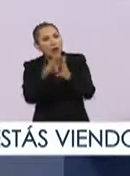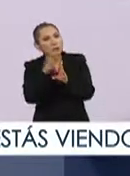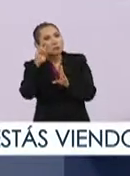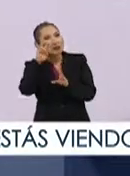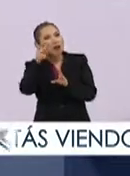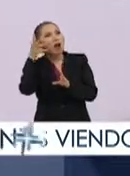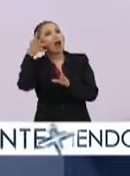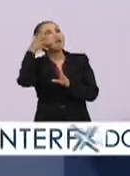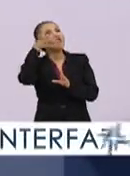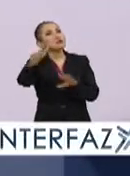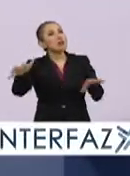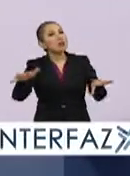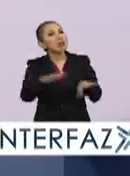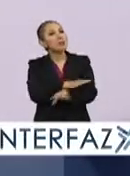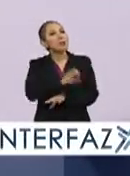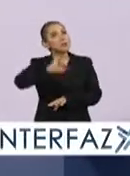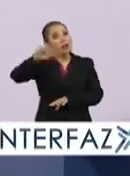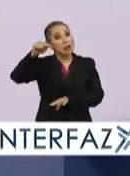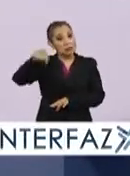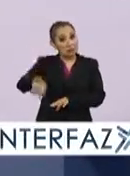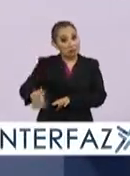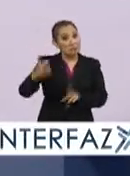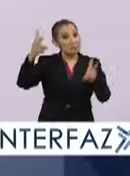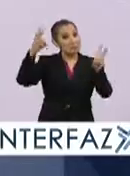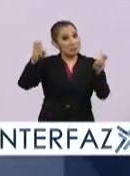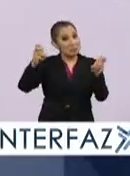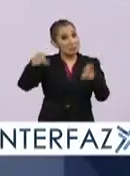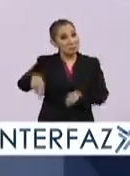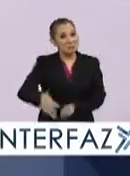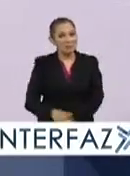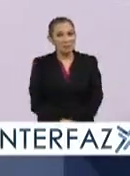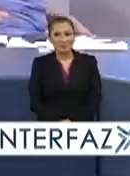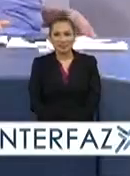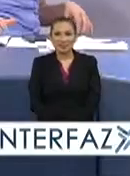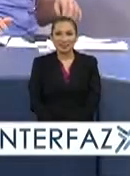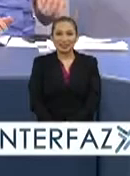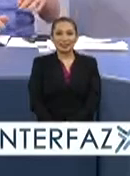una nueva era para los profesionales en estas disciplinas.